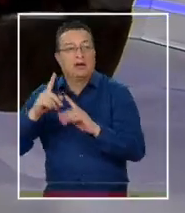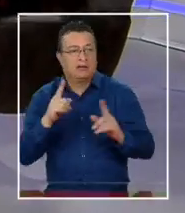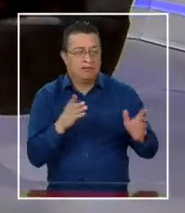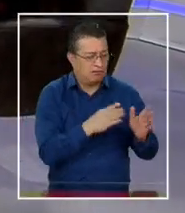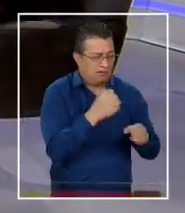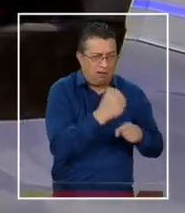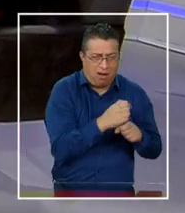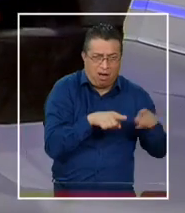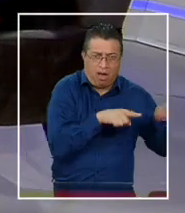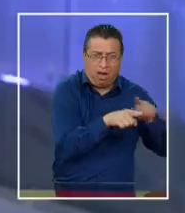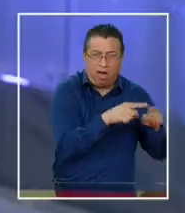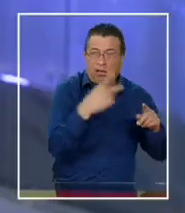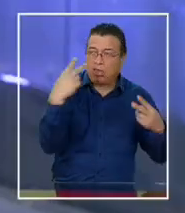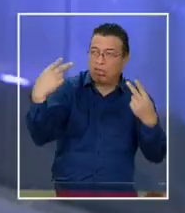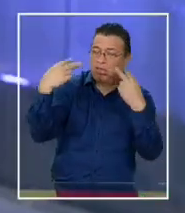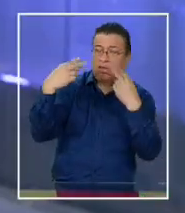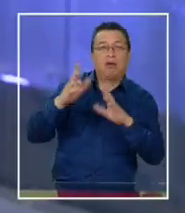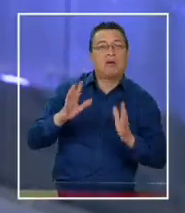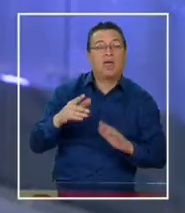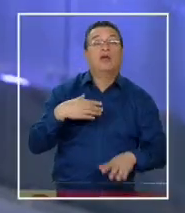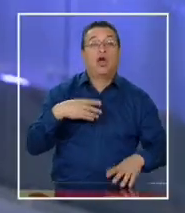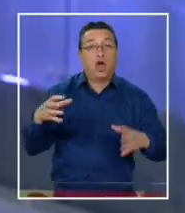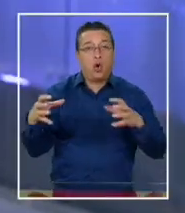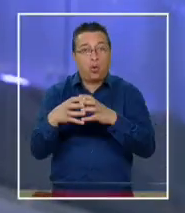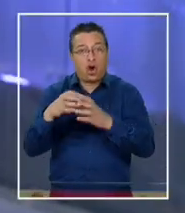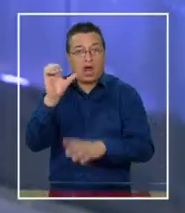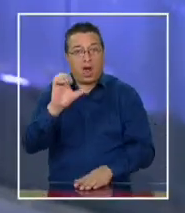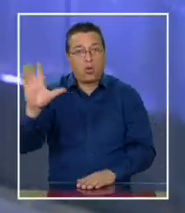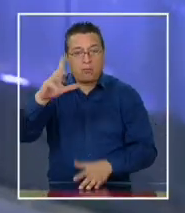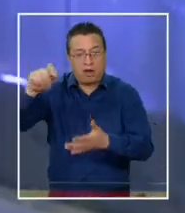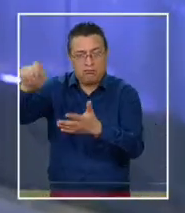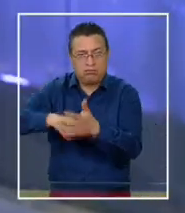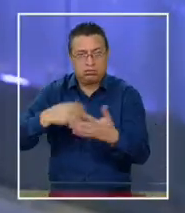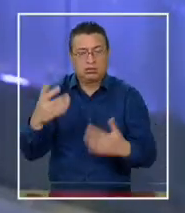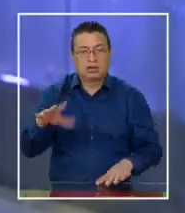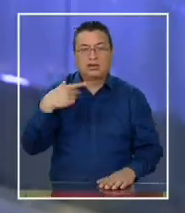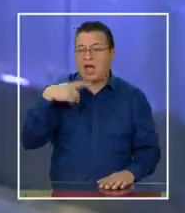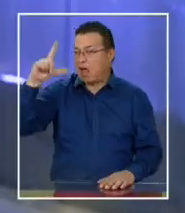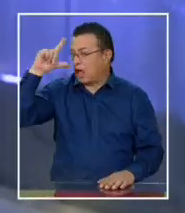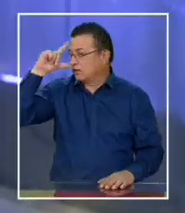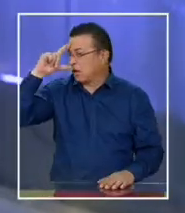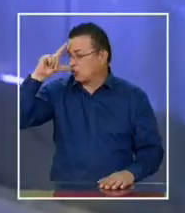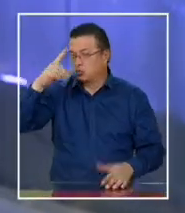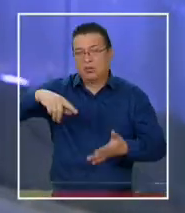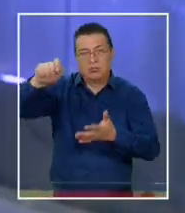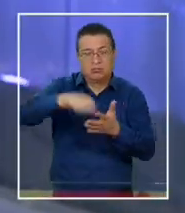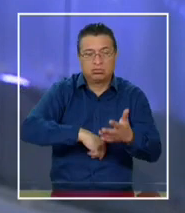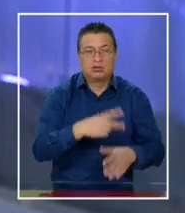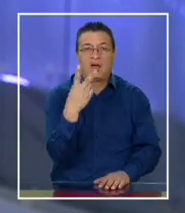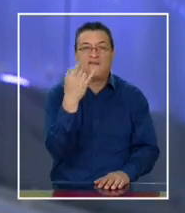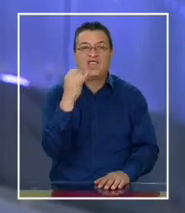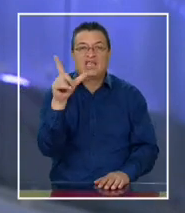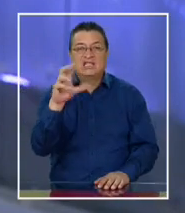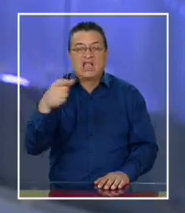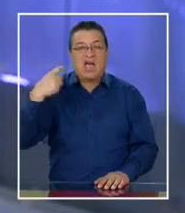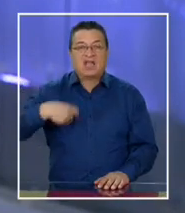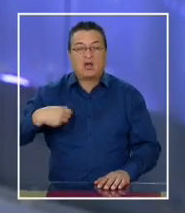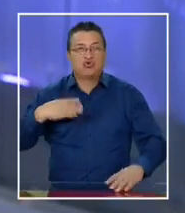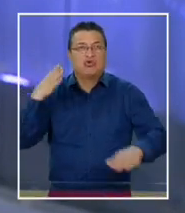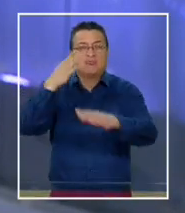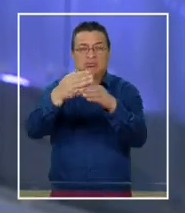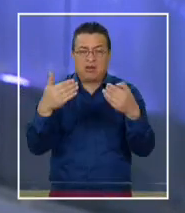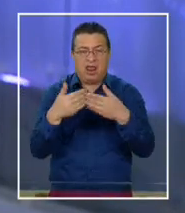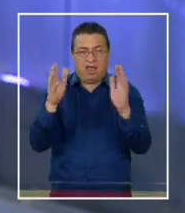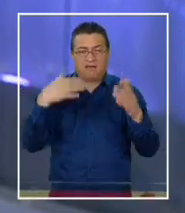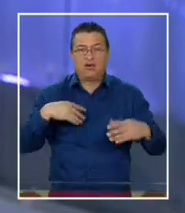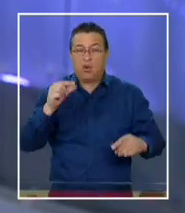que actualizamos el acuerdo con la Unión Europea recordemos que suscribimos escazú que renovamos la visa wiper que cuando llegamos al gobierno estábamos a